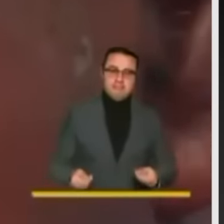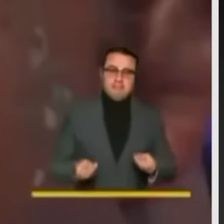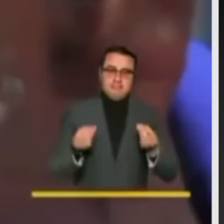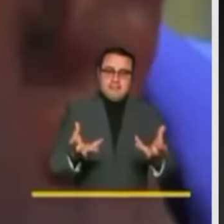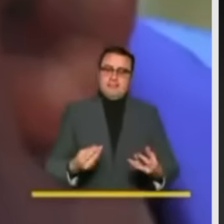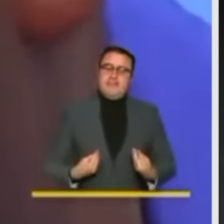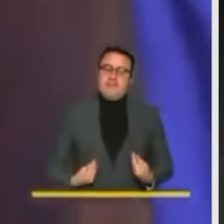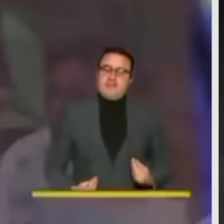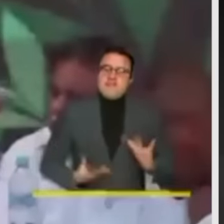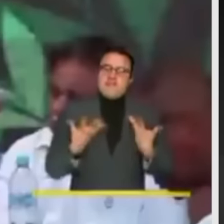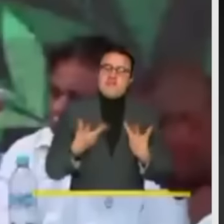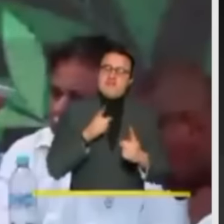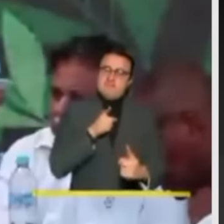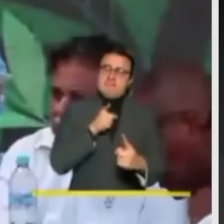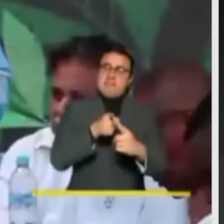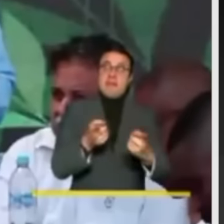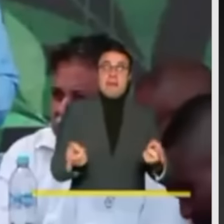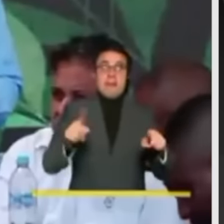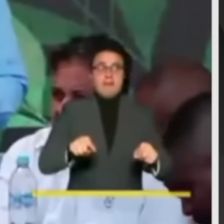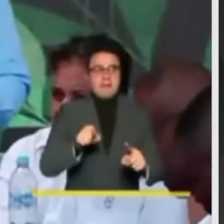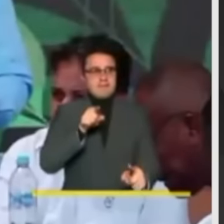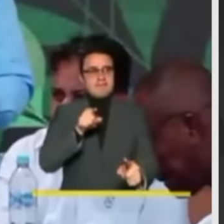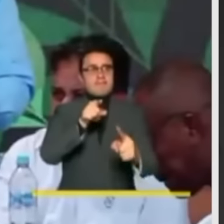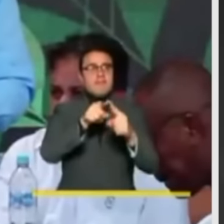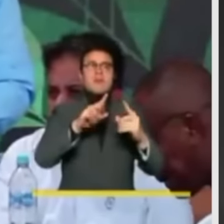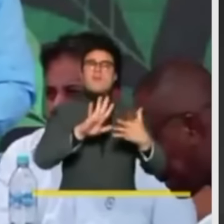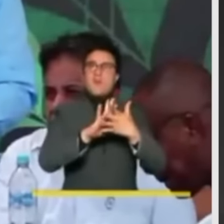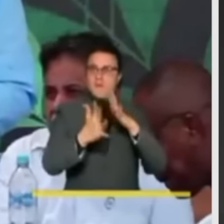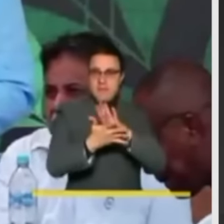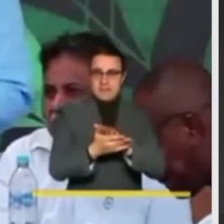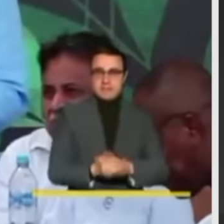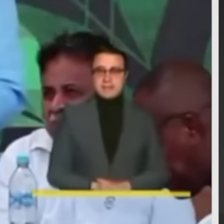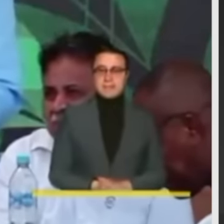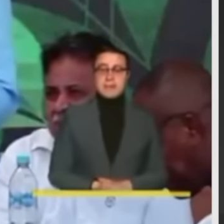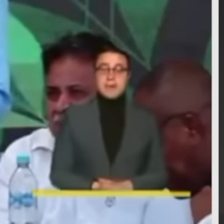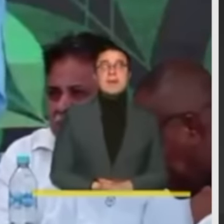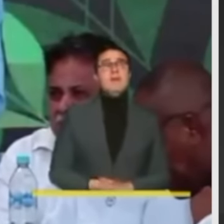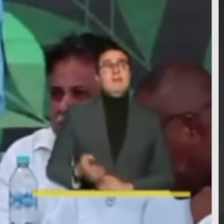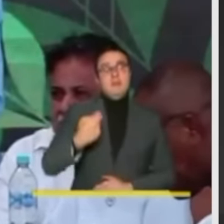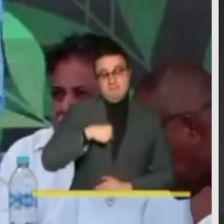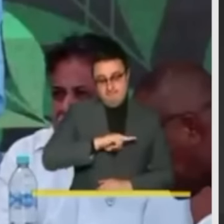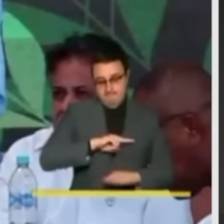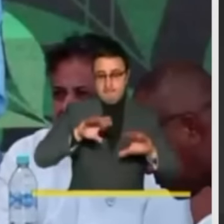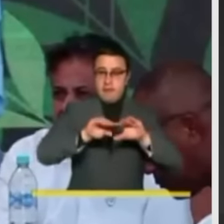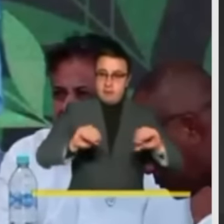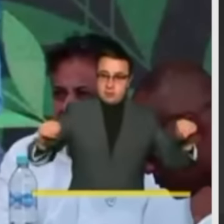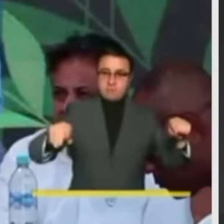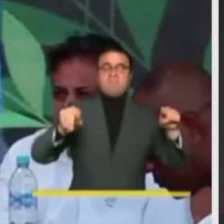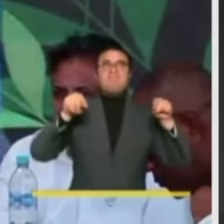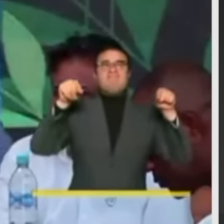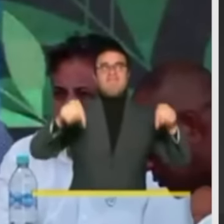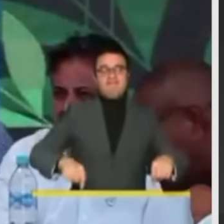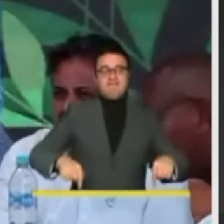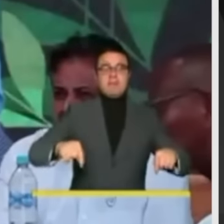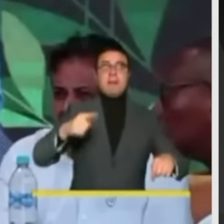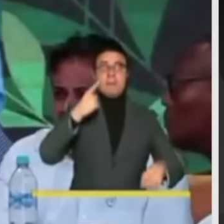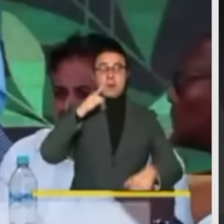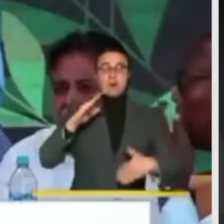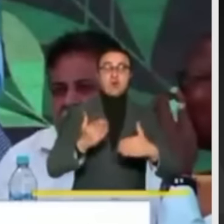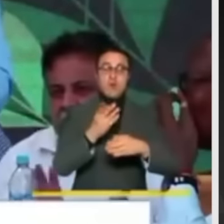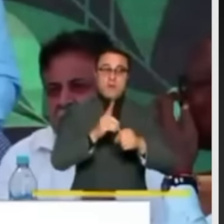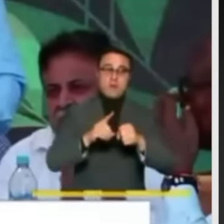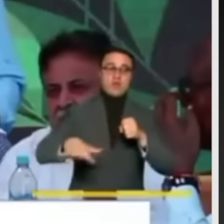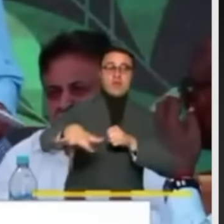vida y para la paz. Y en ese sentido, anunciamos aquí la conformación de un